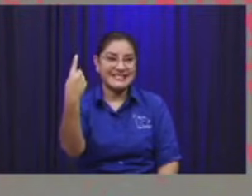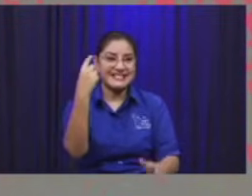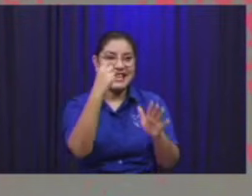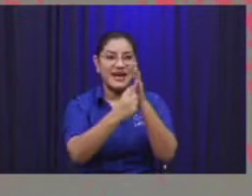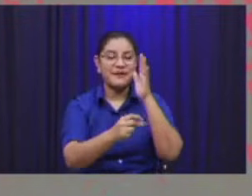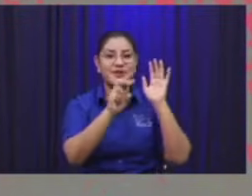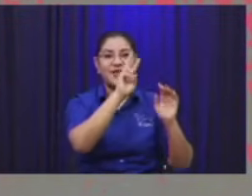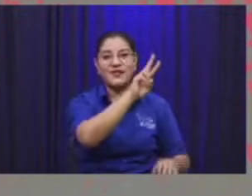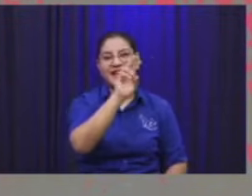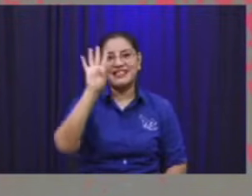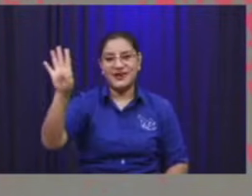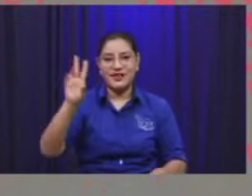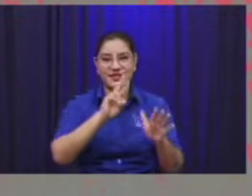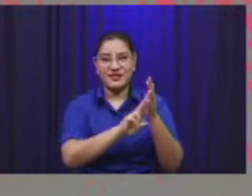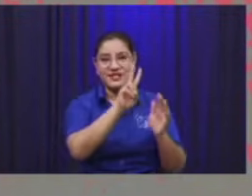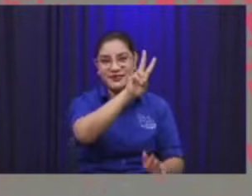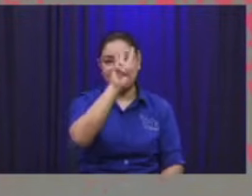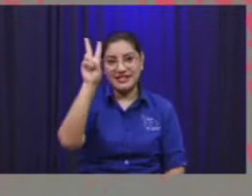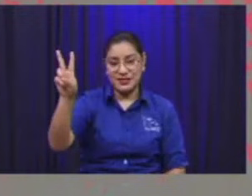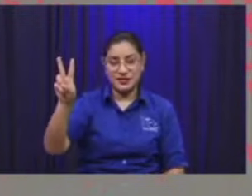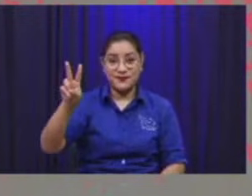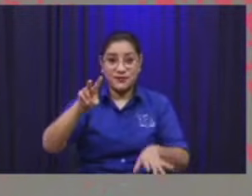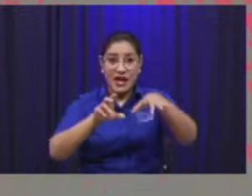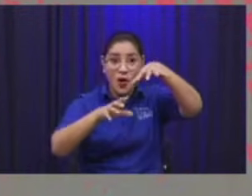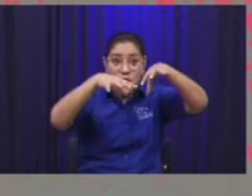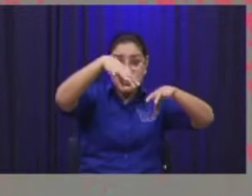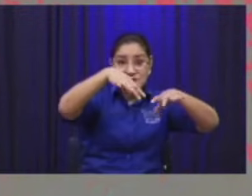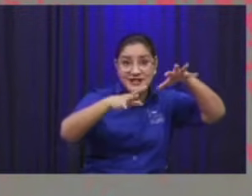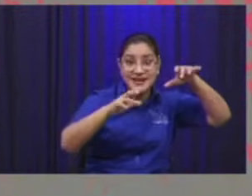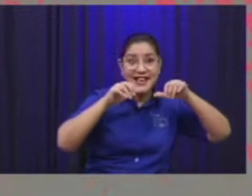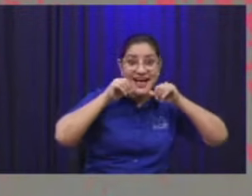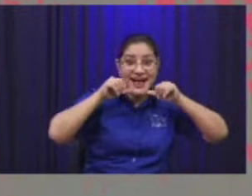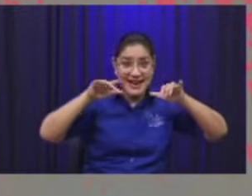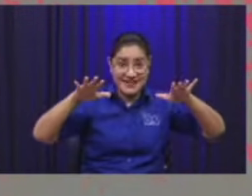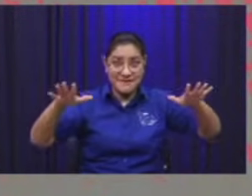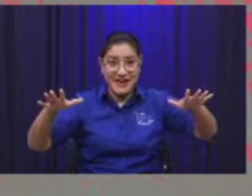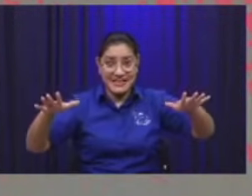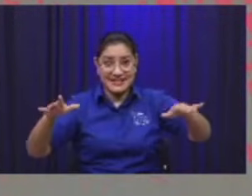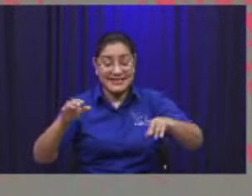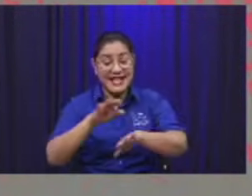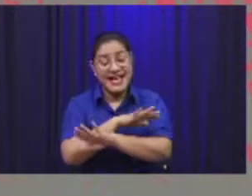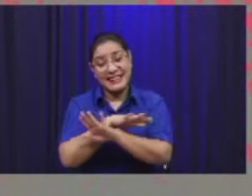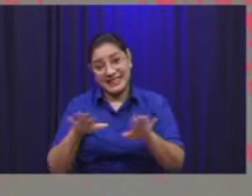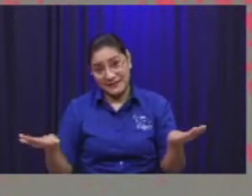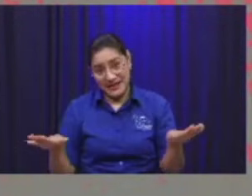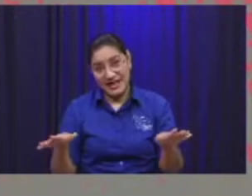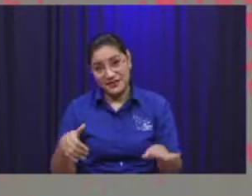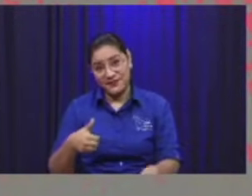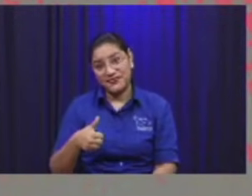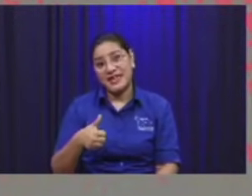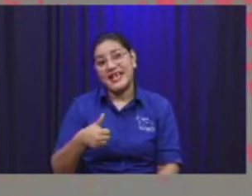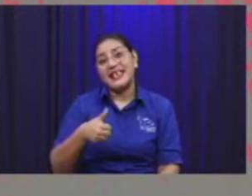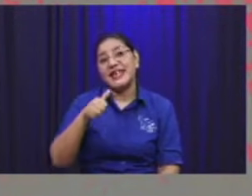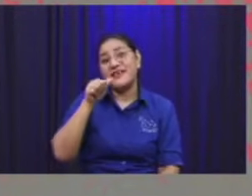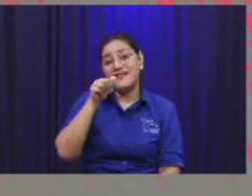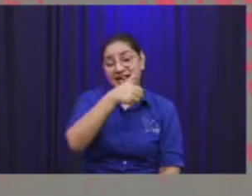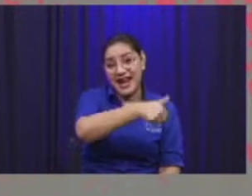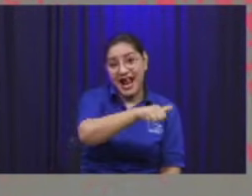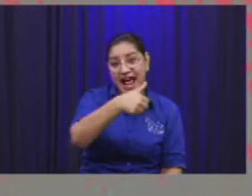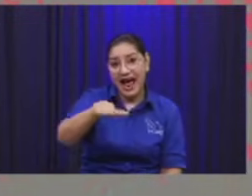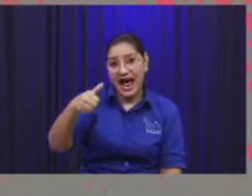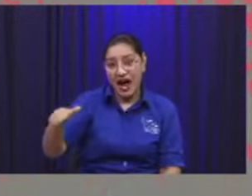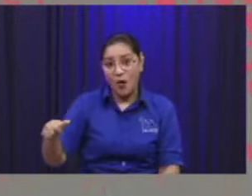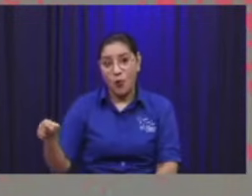aconteció que cuando los camellos habían terminado de beber el hombre tomó un